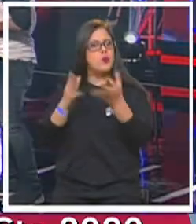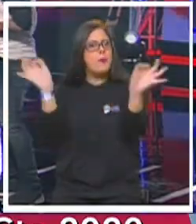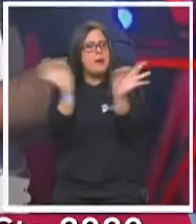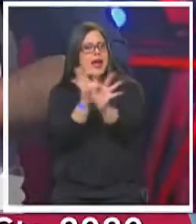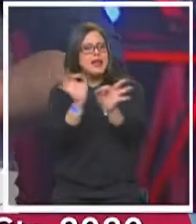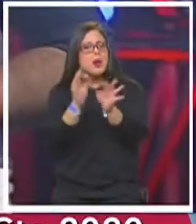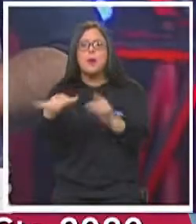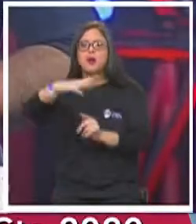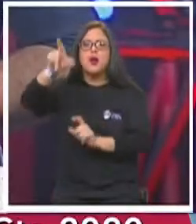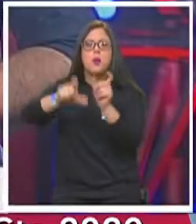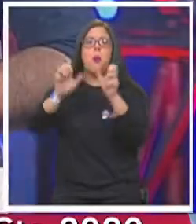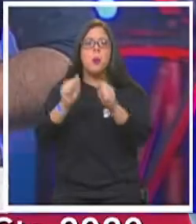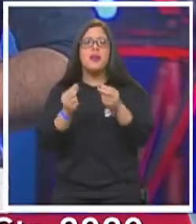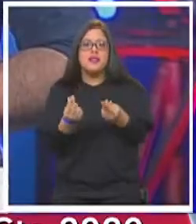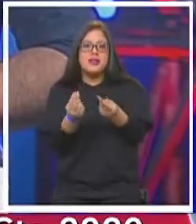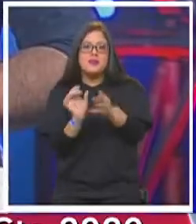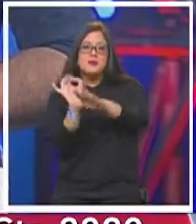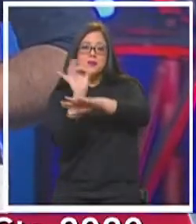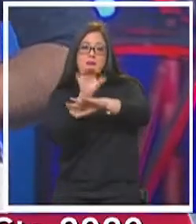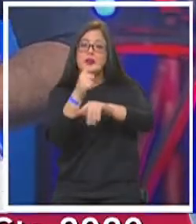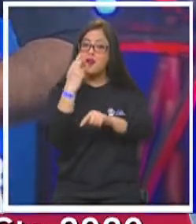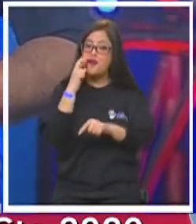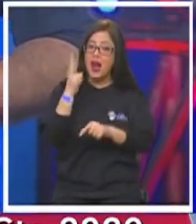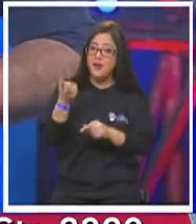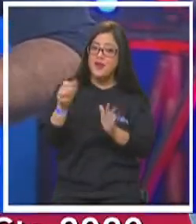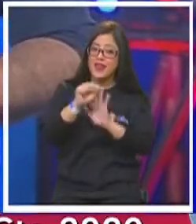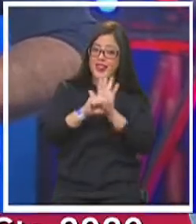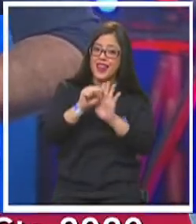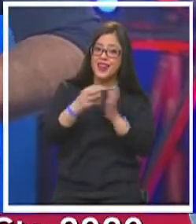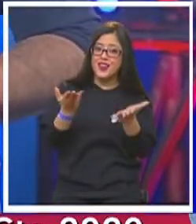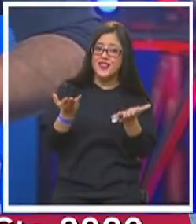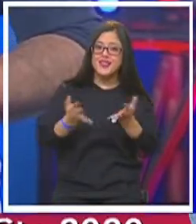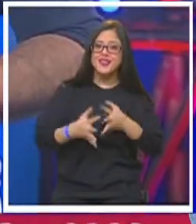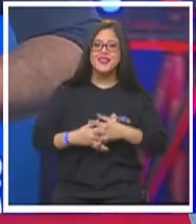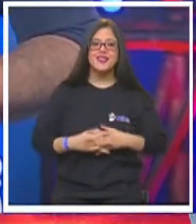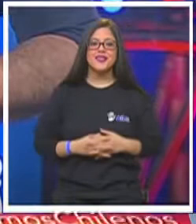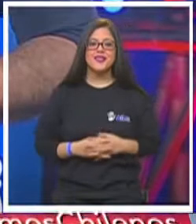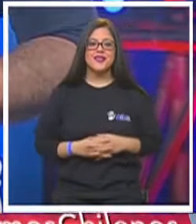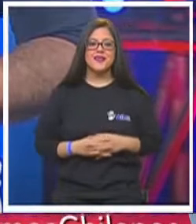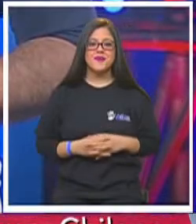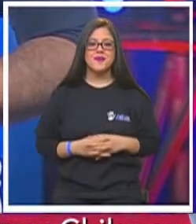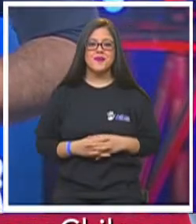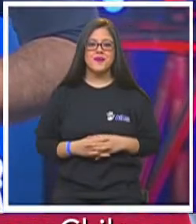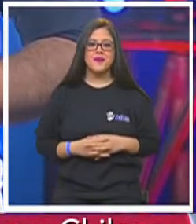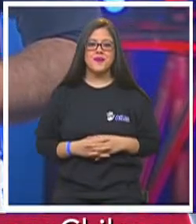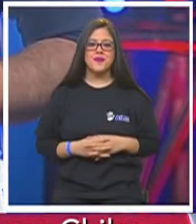gente pueda desde su casa donar. ¿Veámoslo? Ya. Vamos a verlo. Vamos a ver.